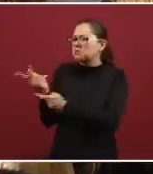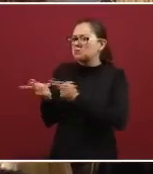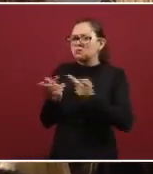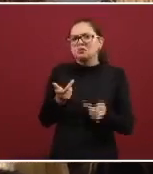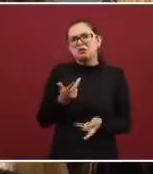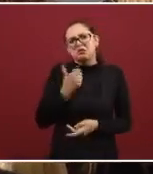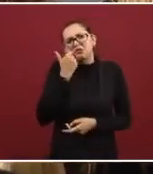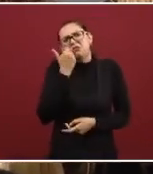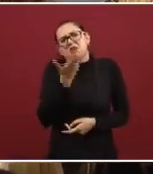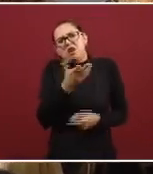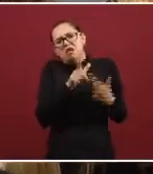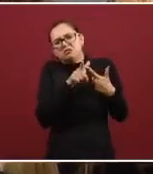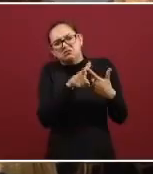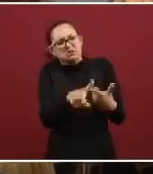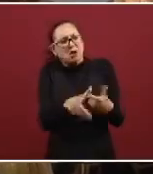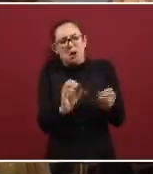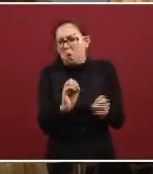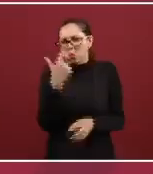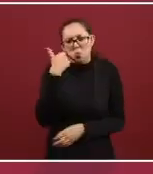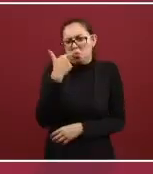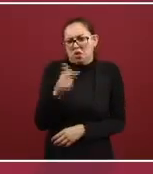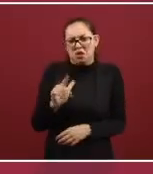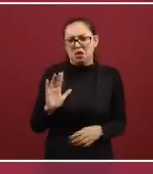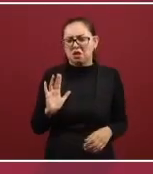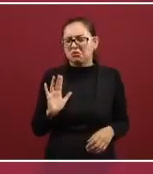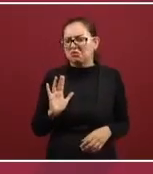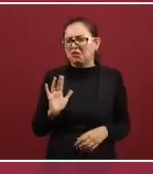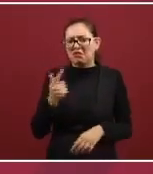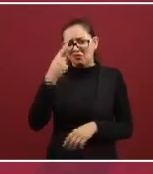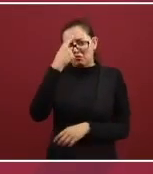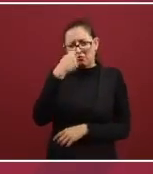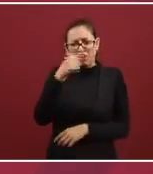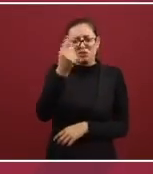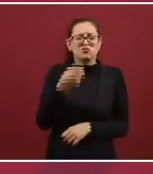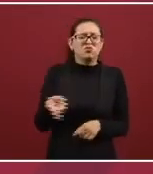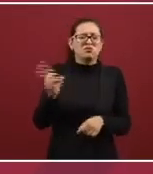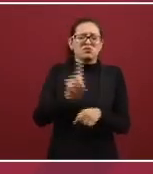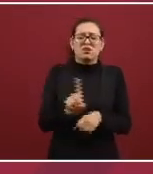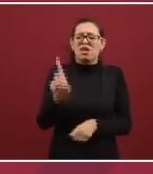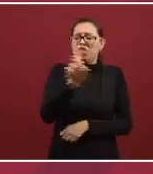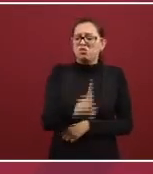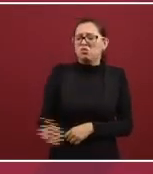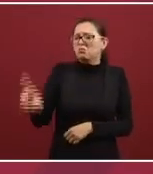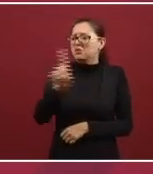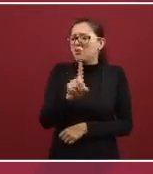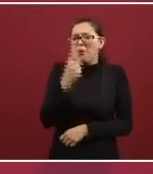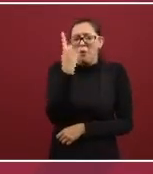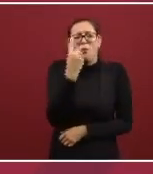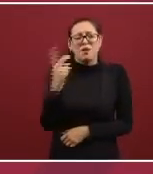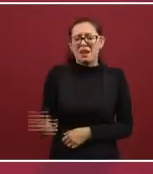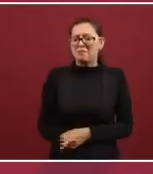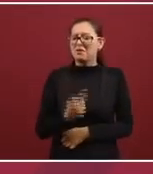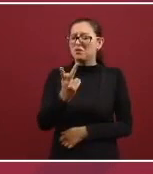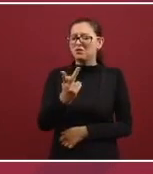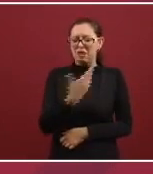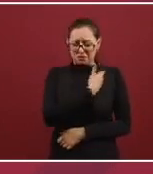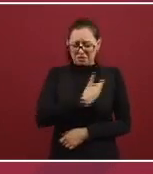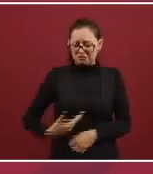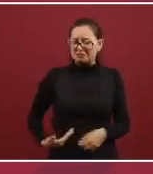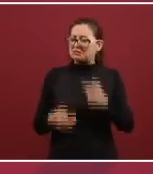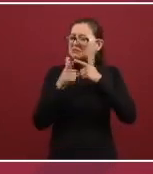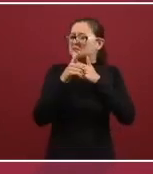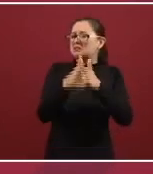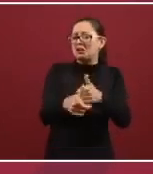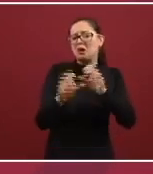fácil, pues es nada más un domingo, es decir, ¿quieres que continúe el presidente o que